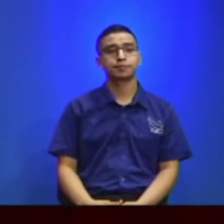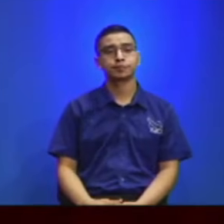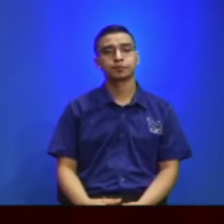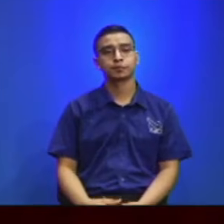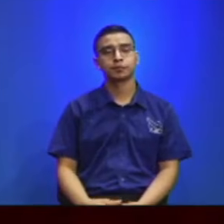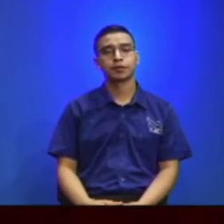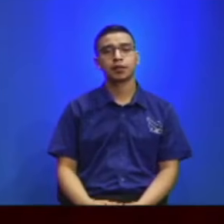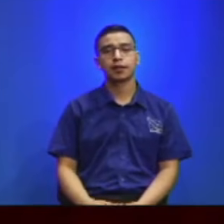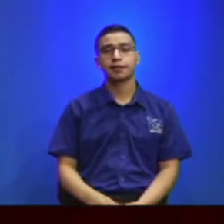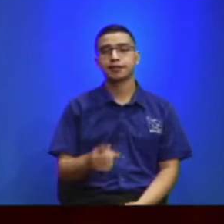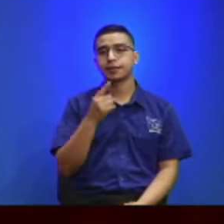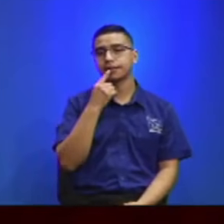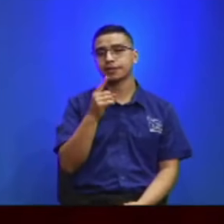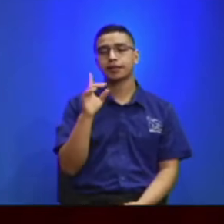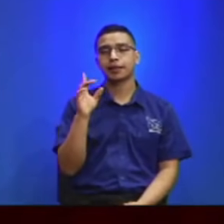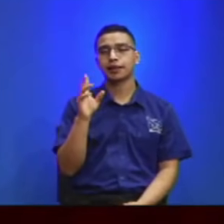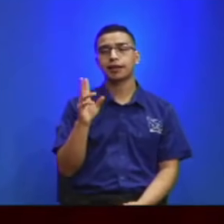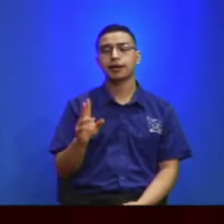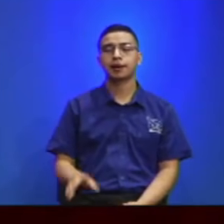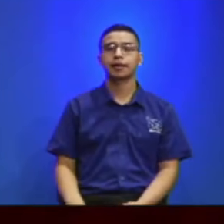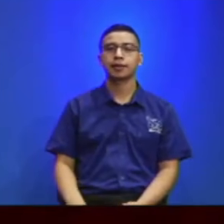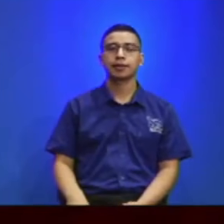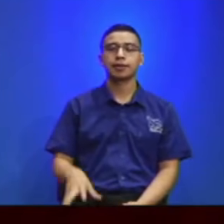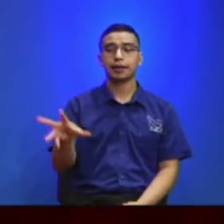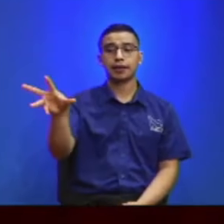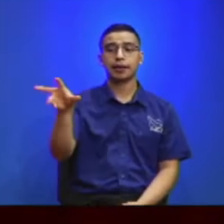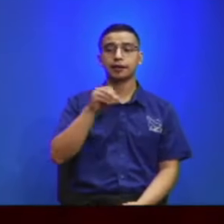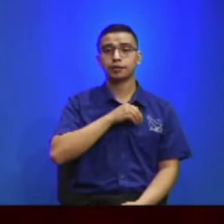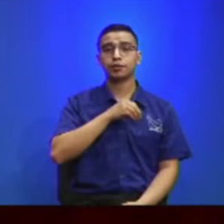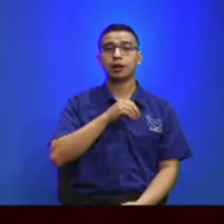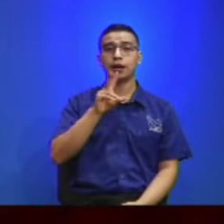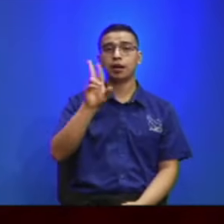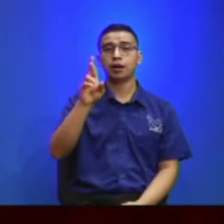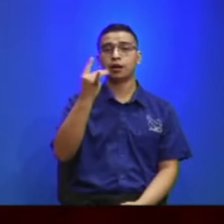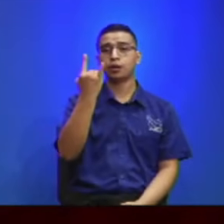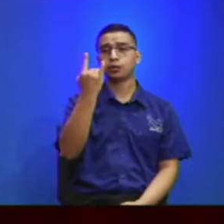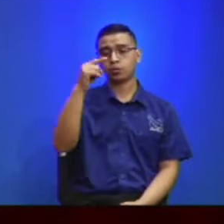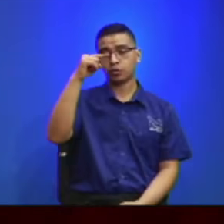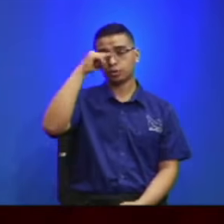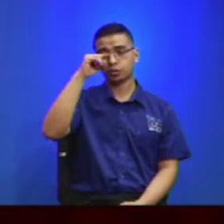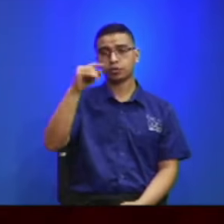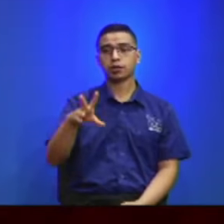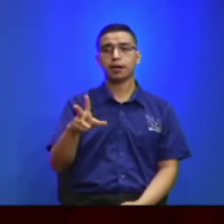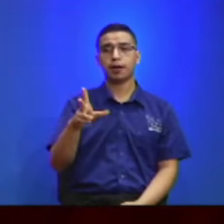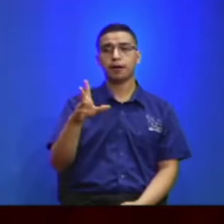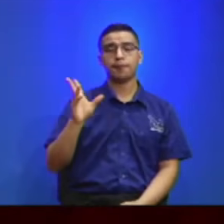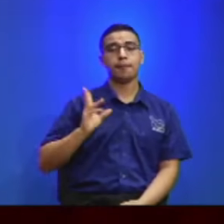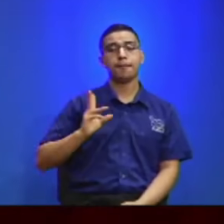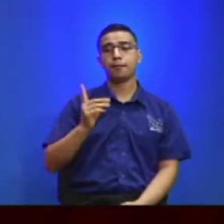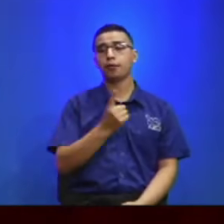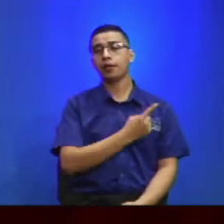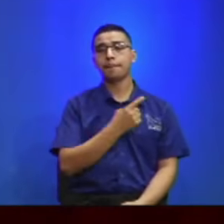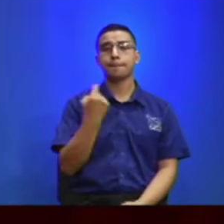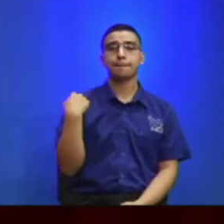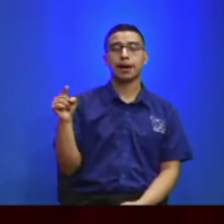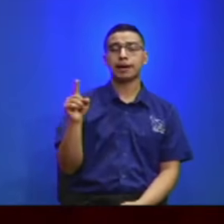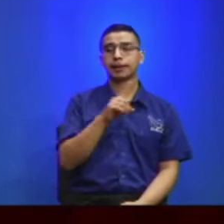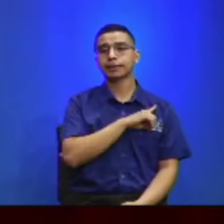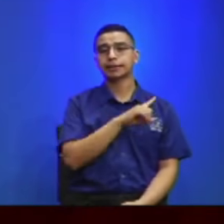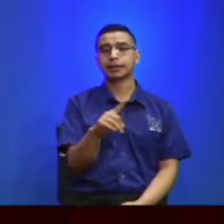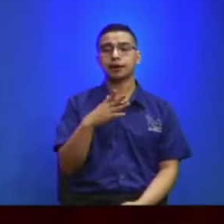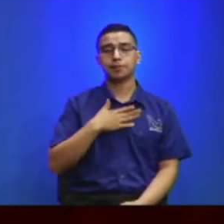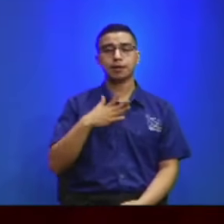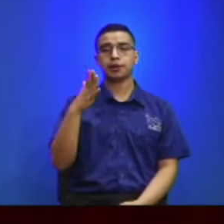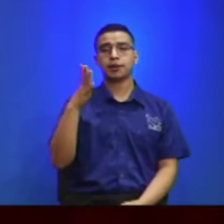además he adquirido arreglamos hábitat la vida de balón para que sea mi mujer a fin de preservar el nombre del